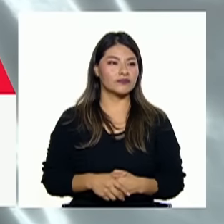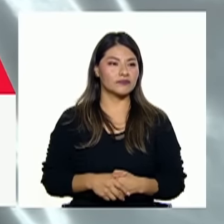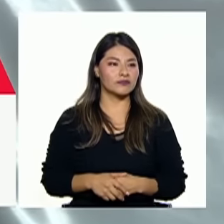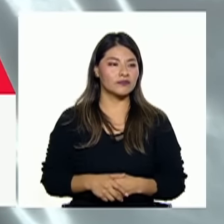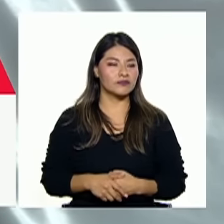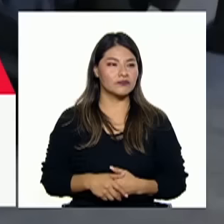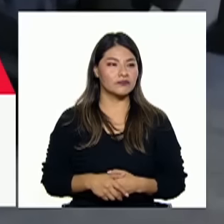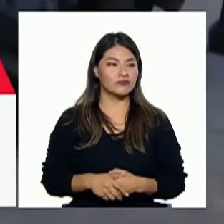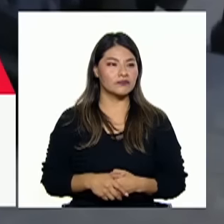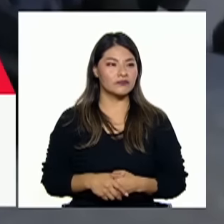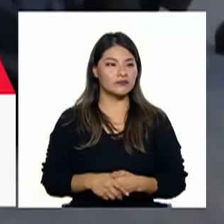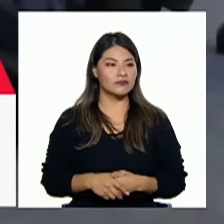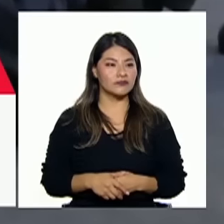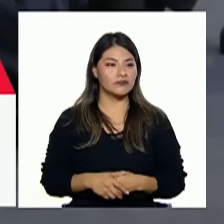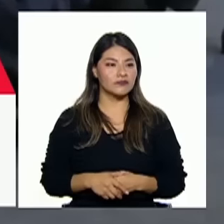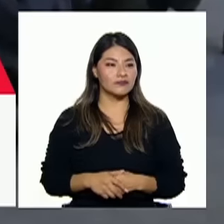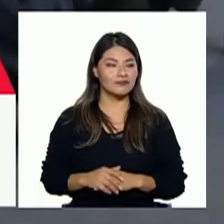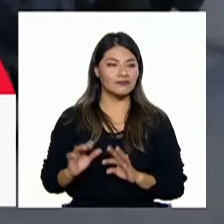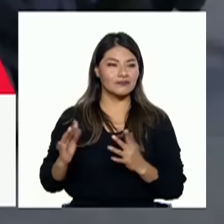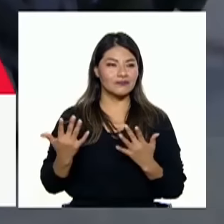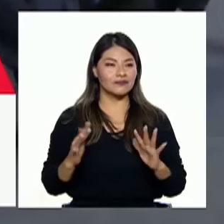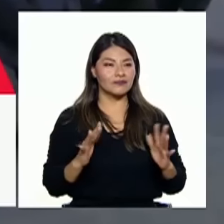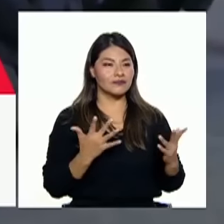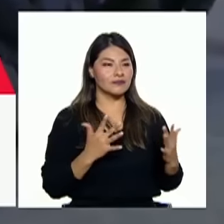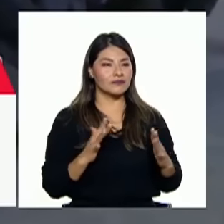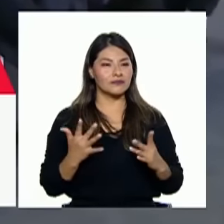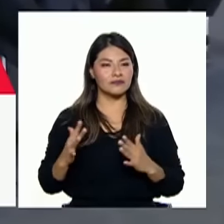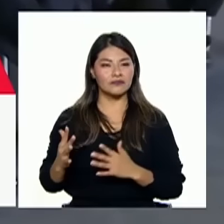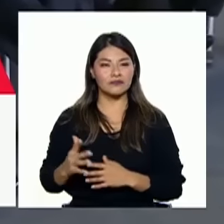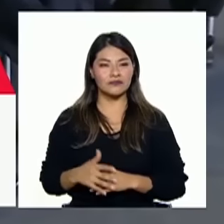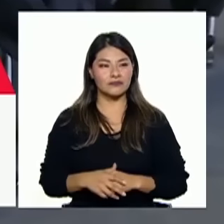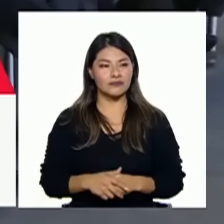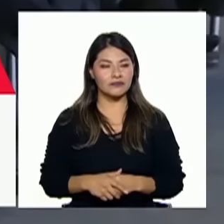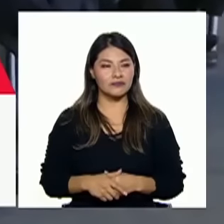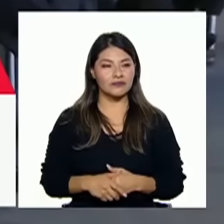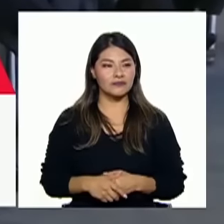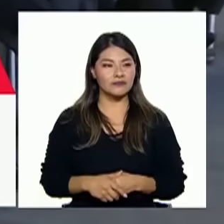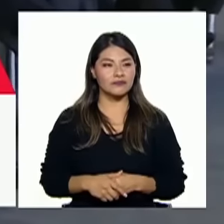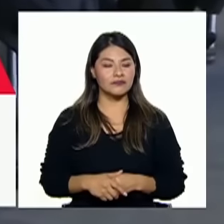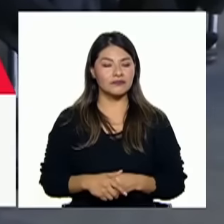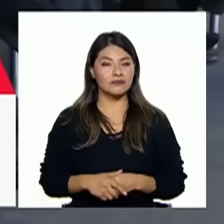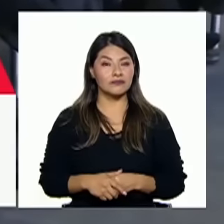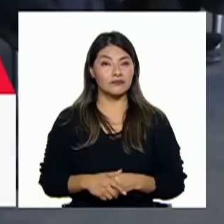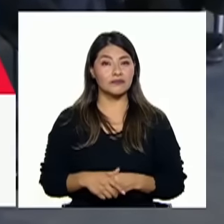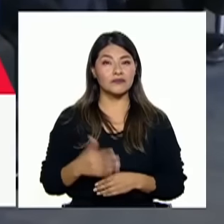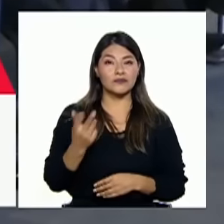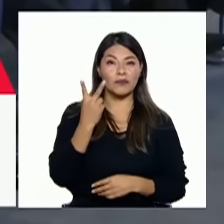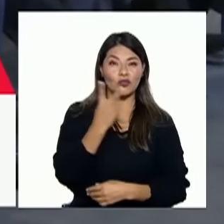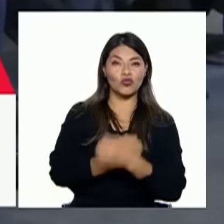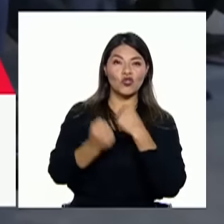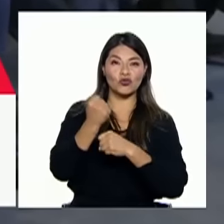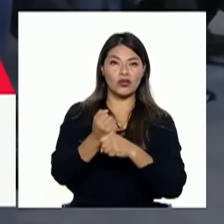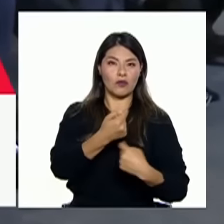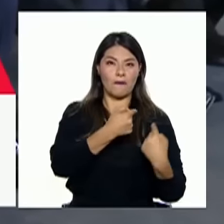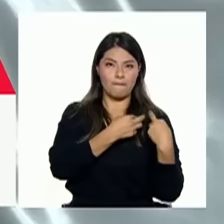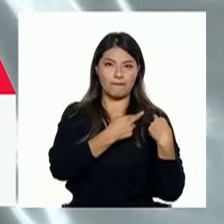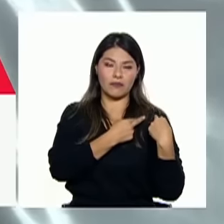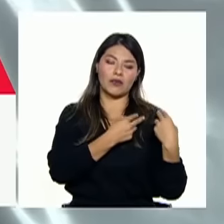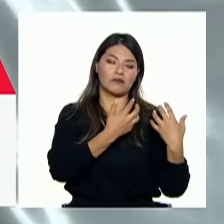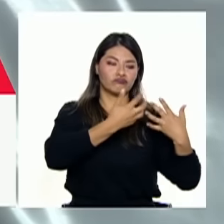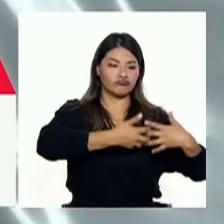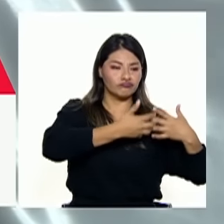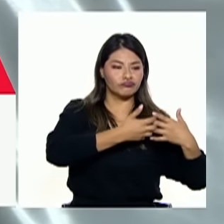Si debo resumir los 2 años de gestión al frente de